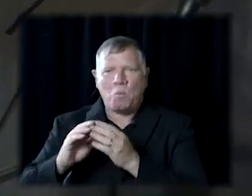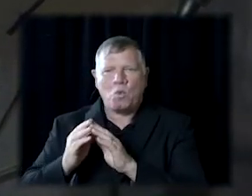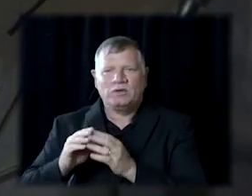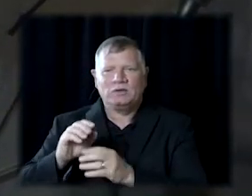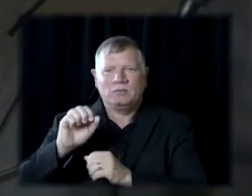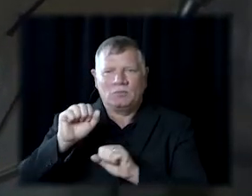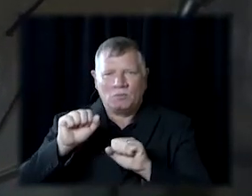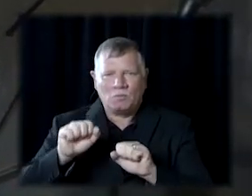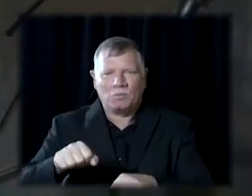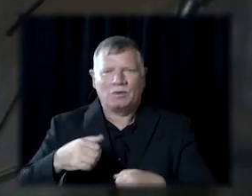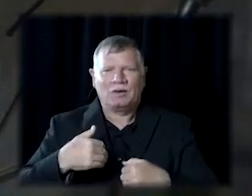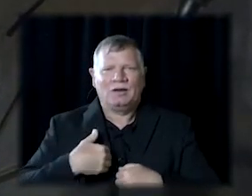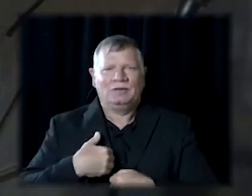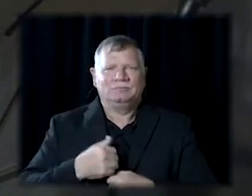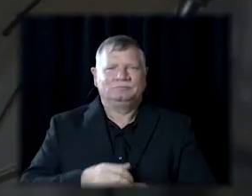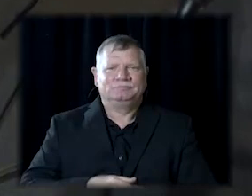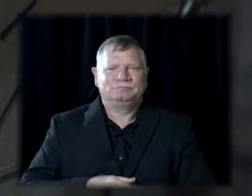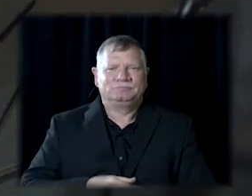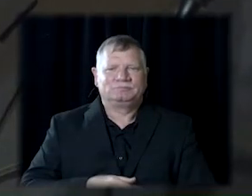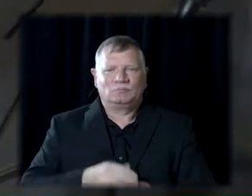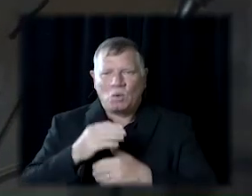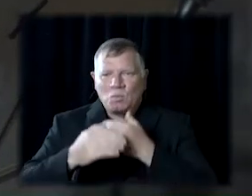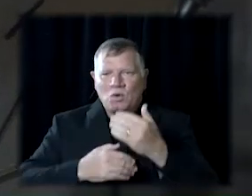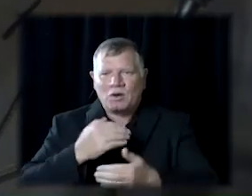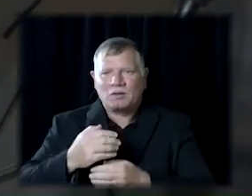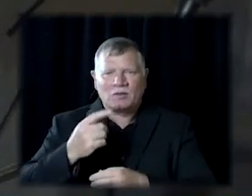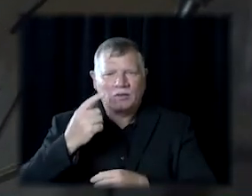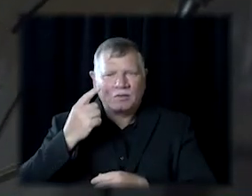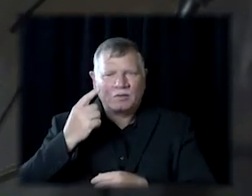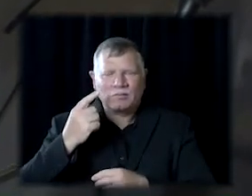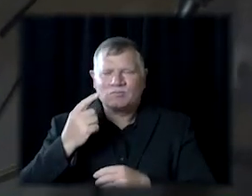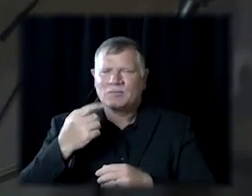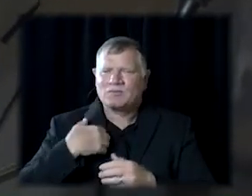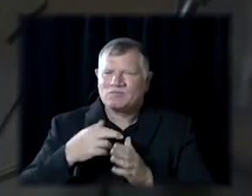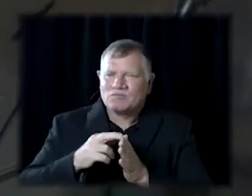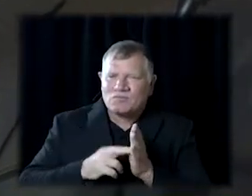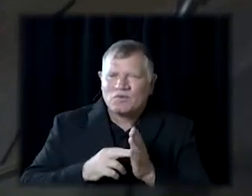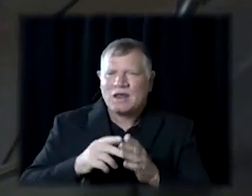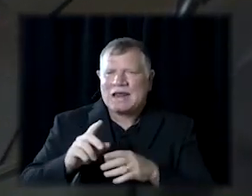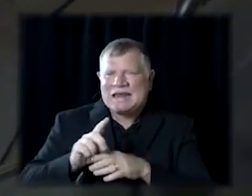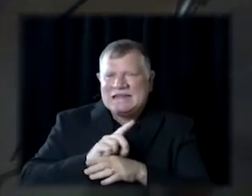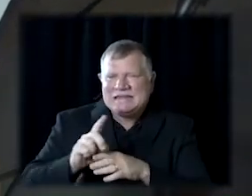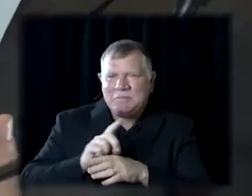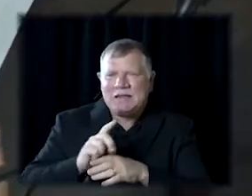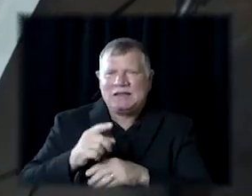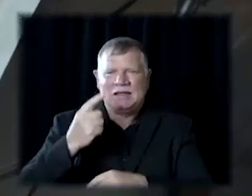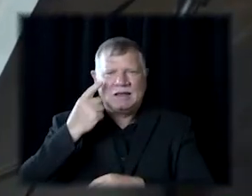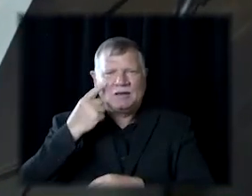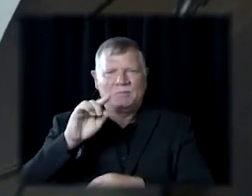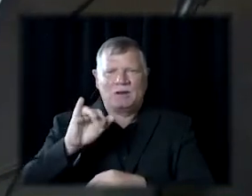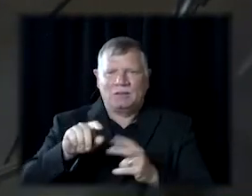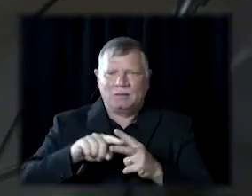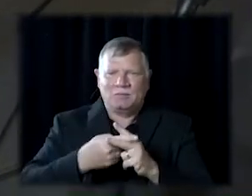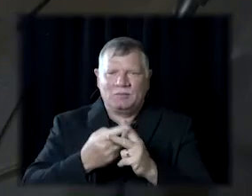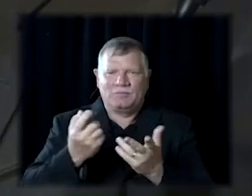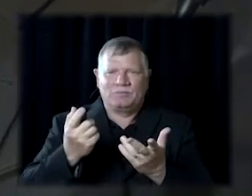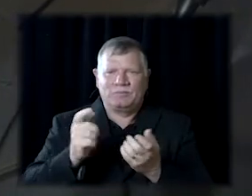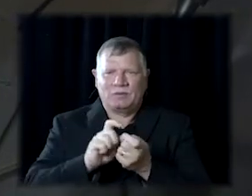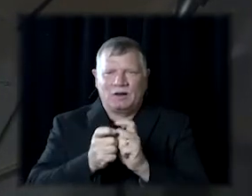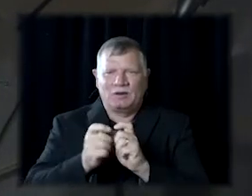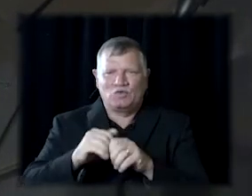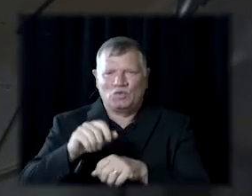tengan unos procedimientos, unos protocolos, una disciplina para empezar a adaptarse